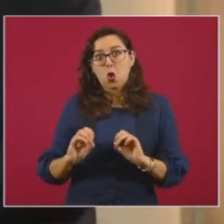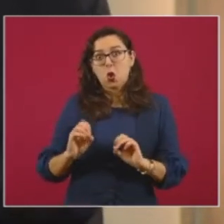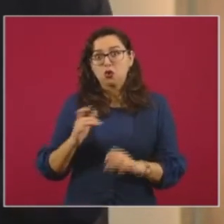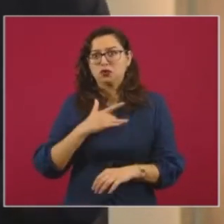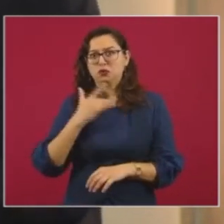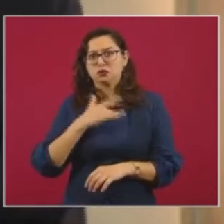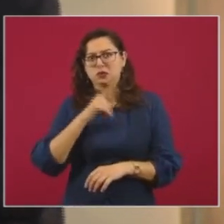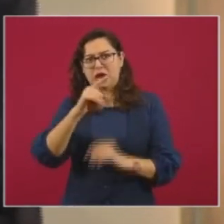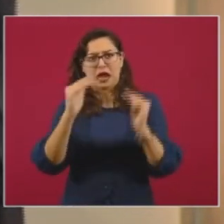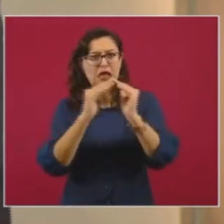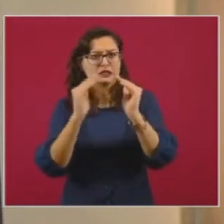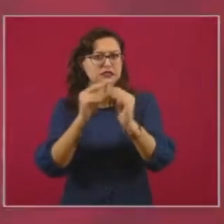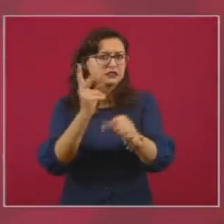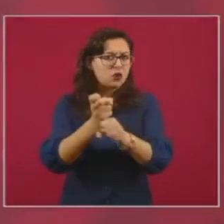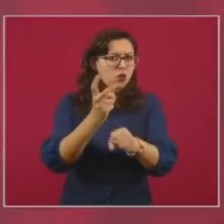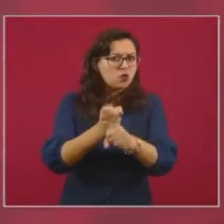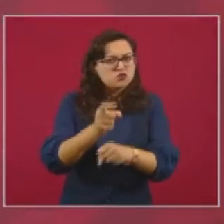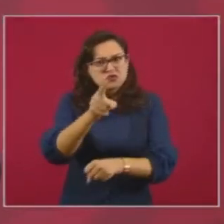usada,